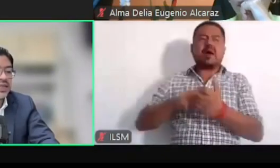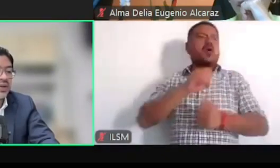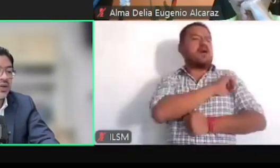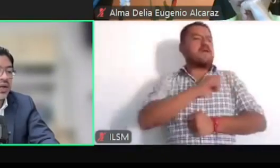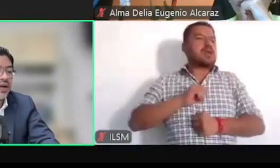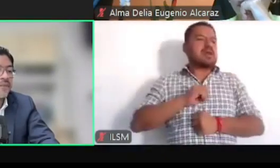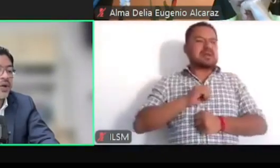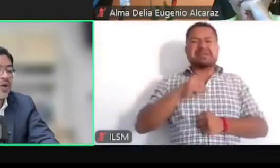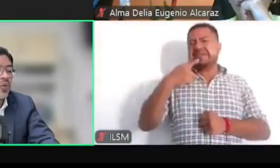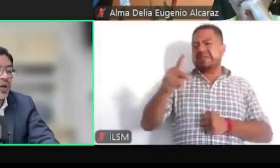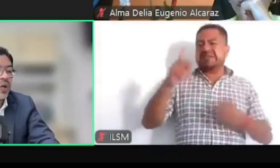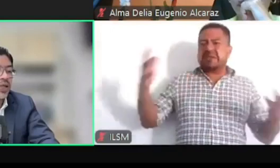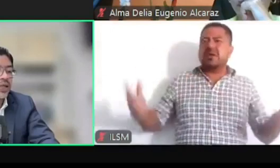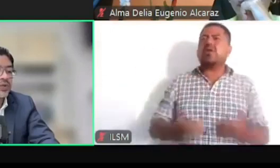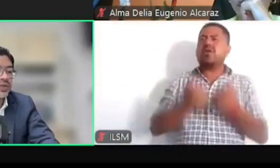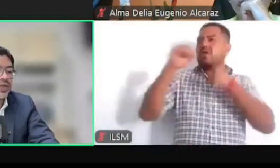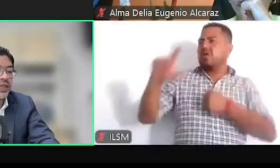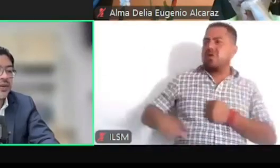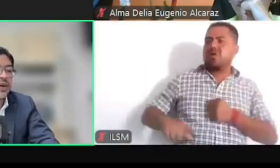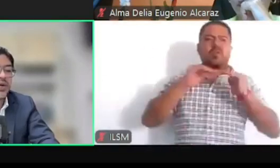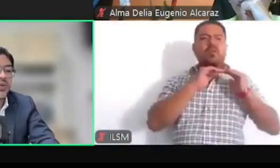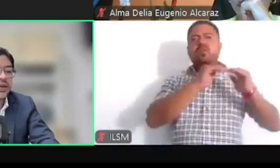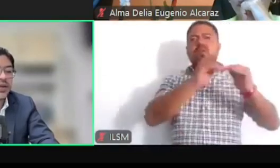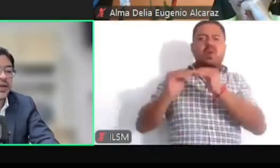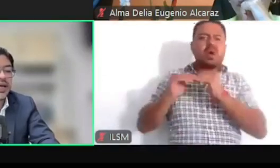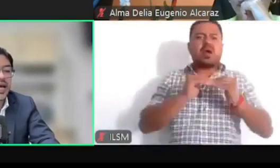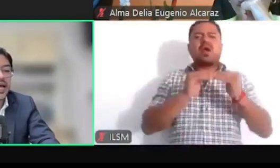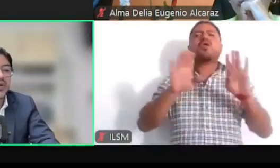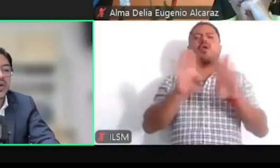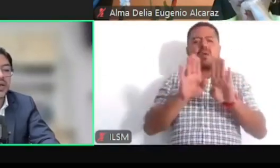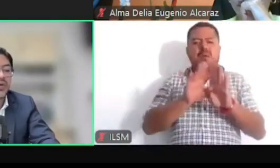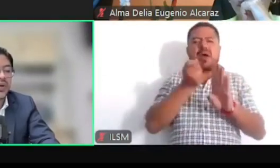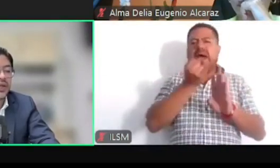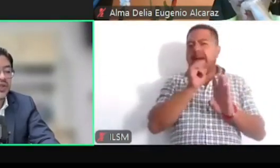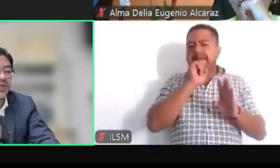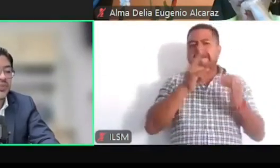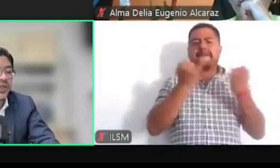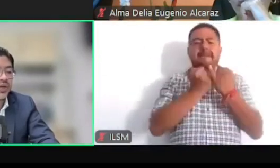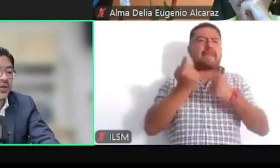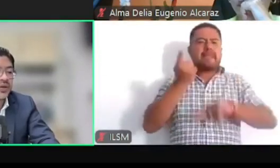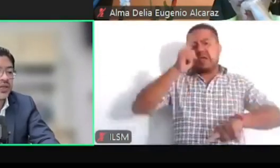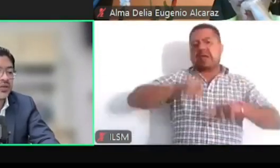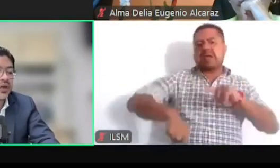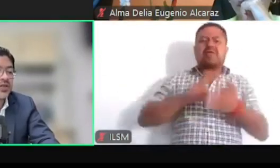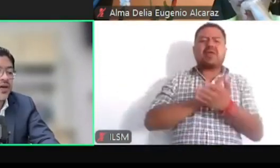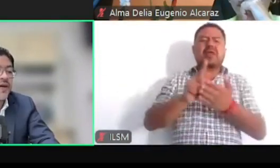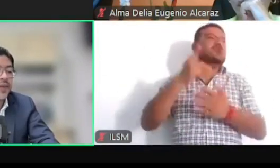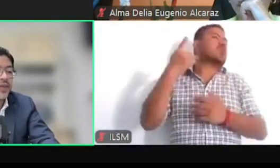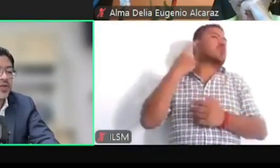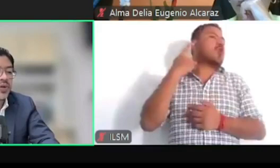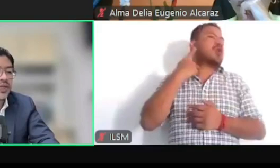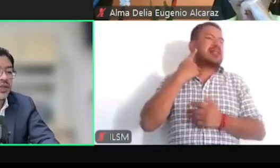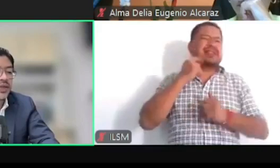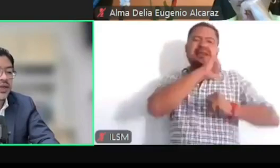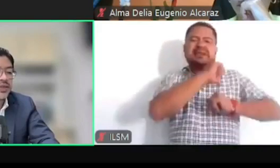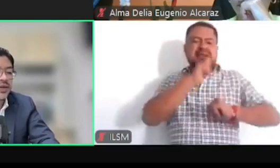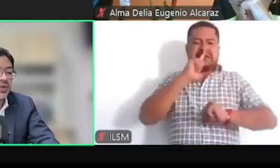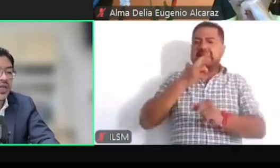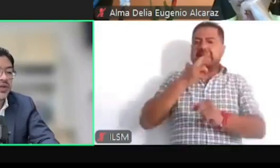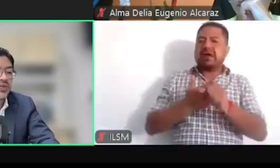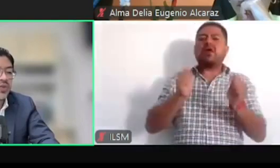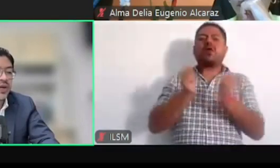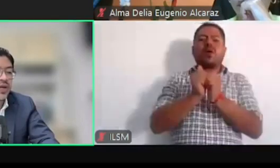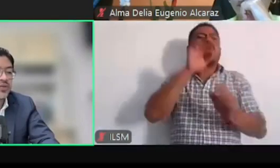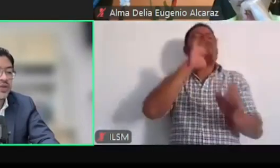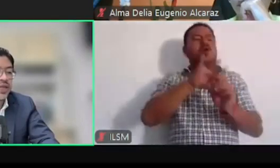del estado de lograr una igualdad sustantiva como también haría nugatorio el derecho político de los actores en su vertiente de ser